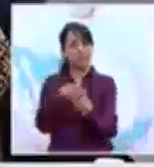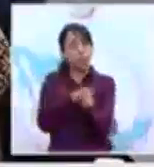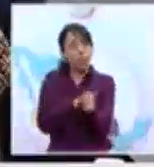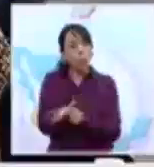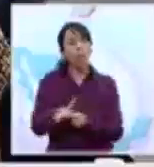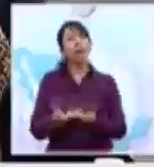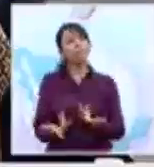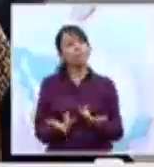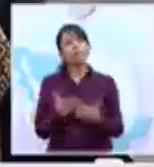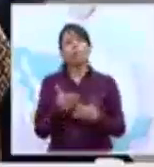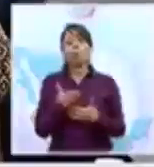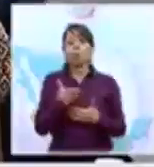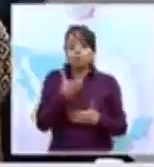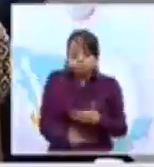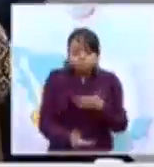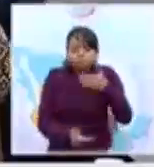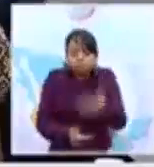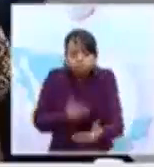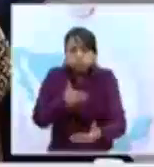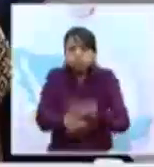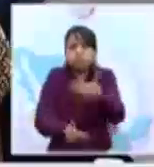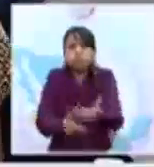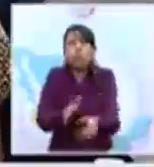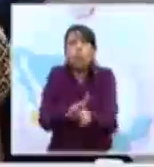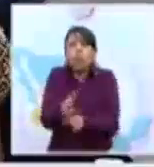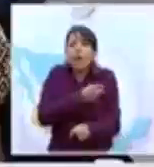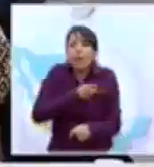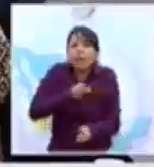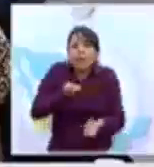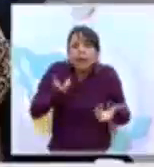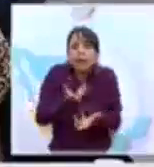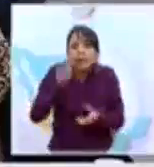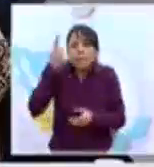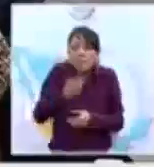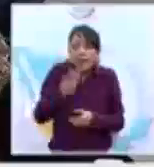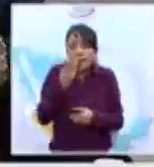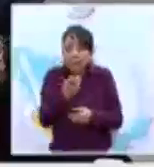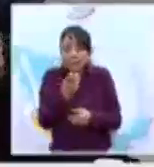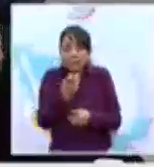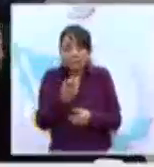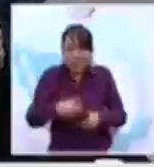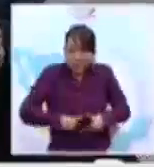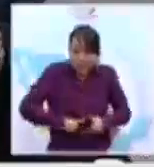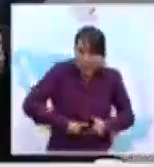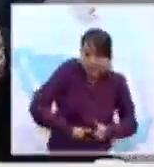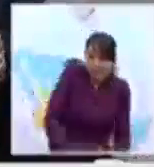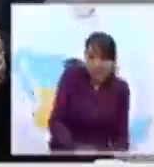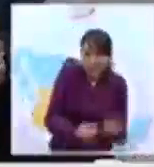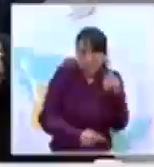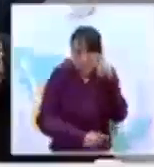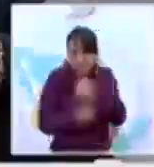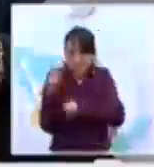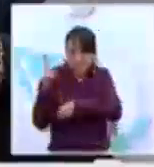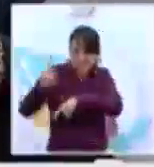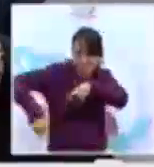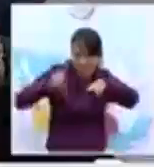lograr quitar el hambre o mejorar la alimentación. Y en ese punto